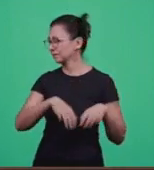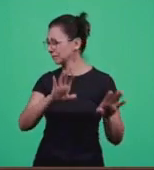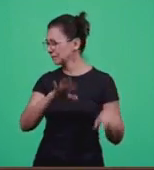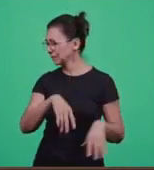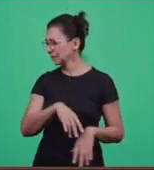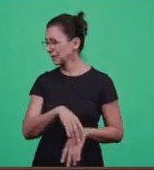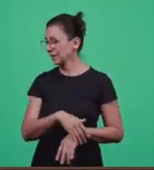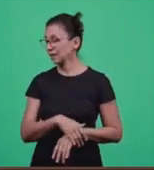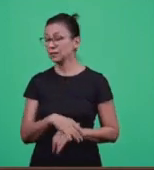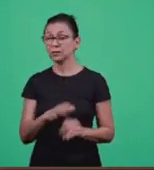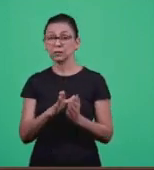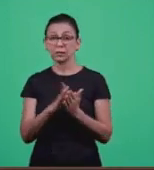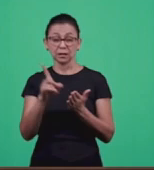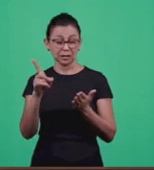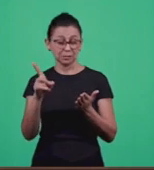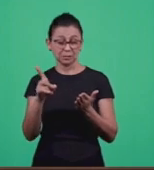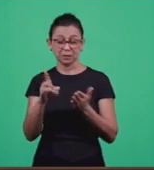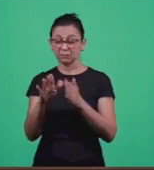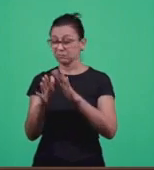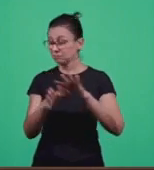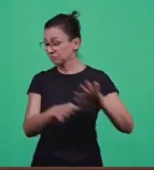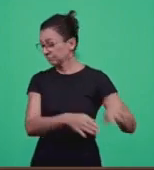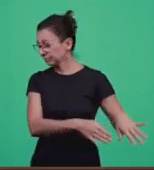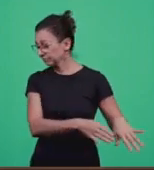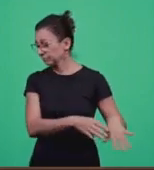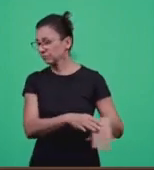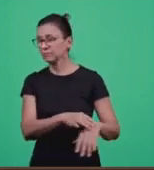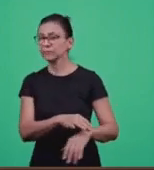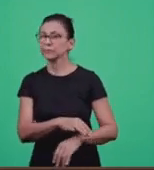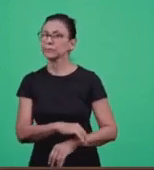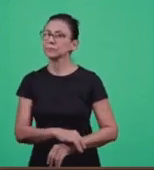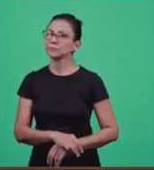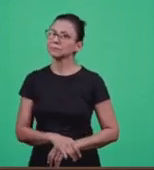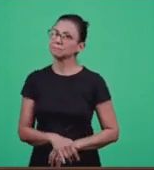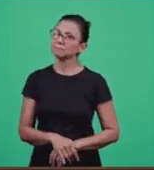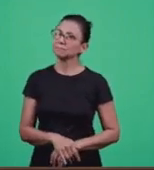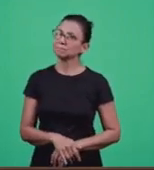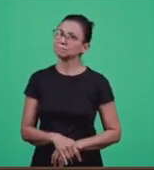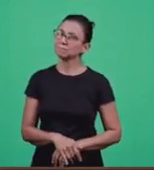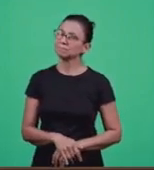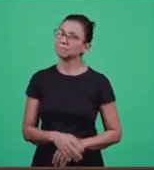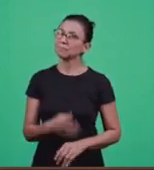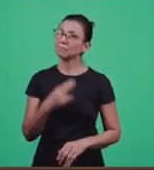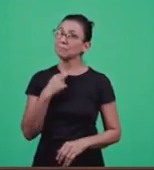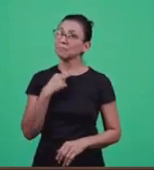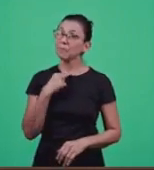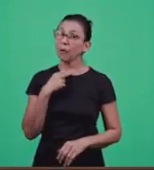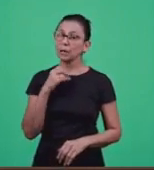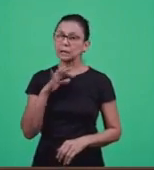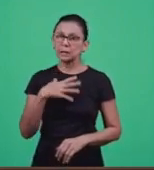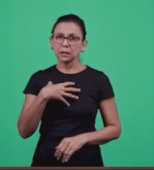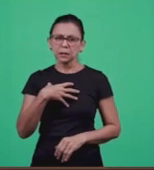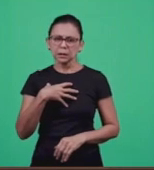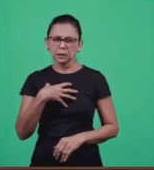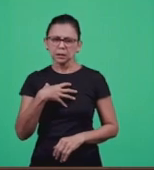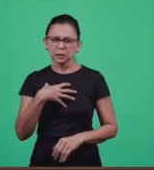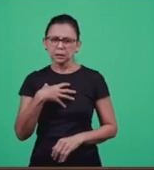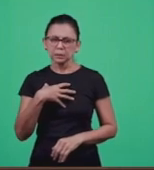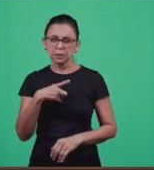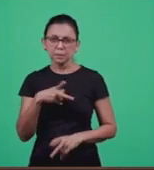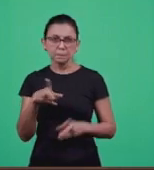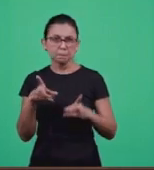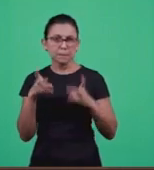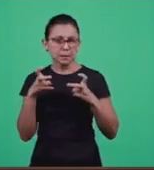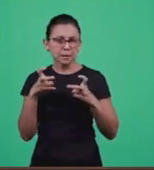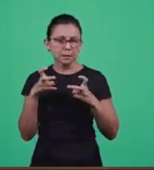al culto, ya no leemos mucho la palabra. Y si nosotros estamos